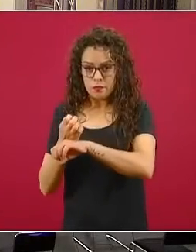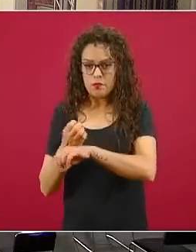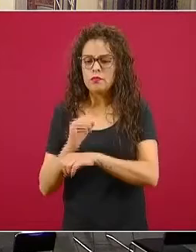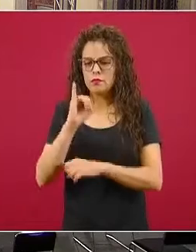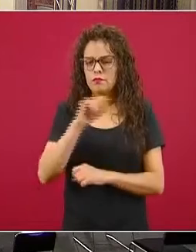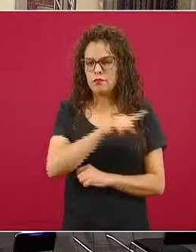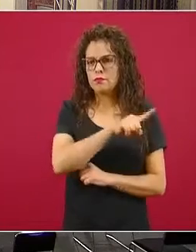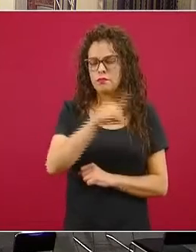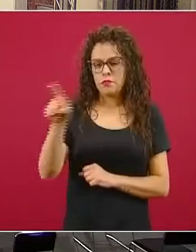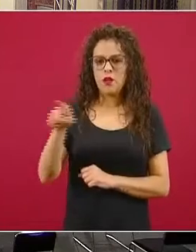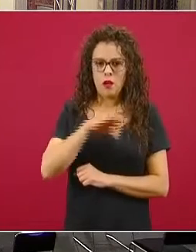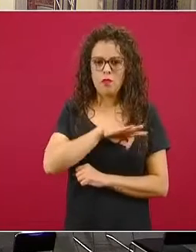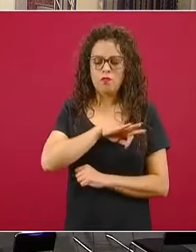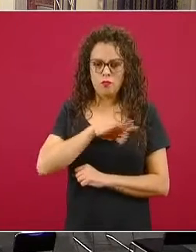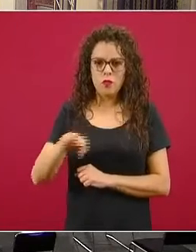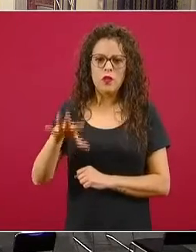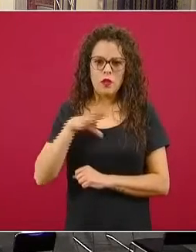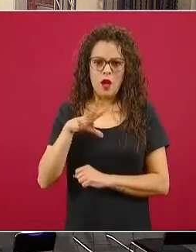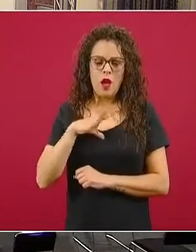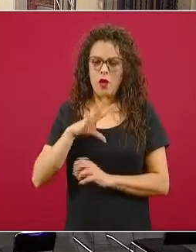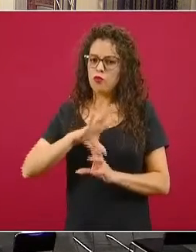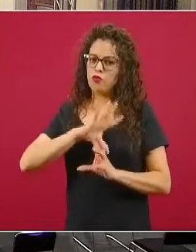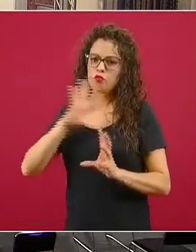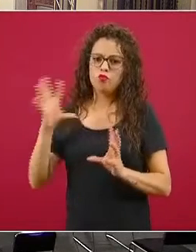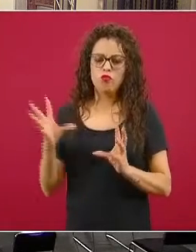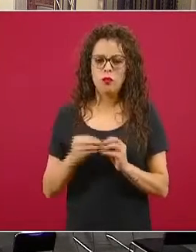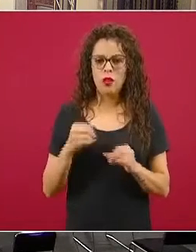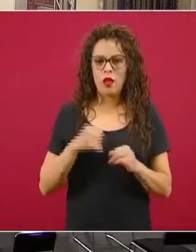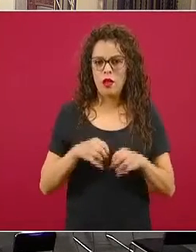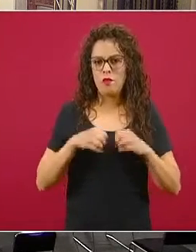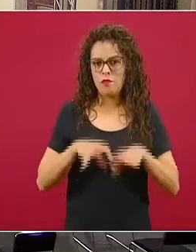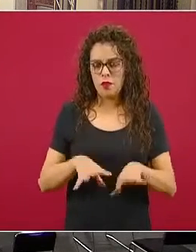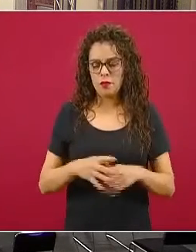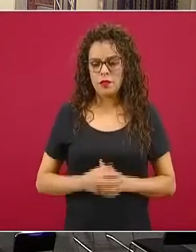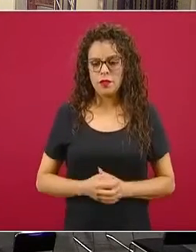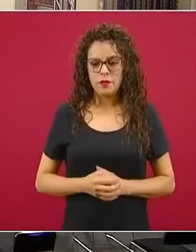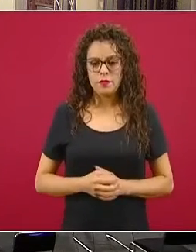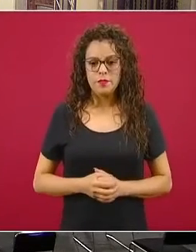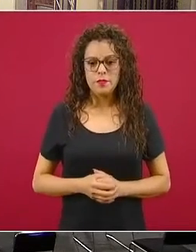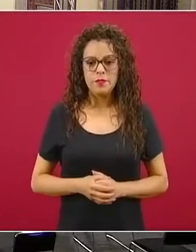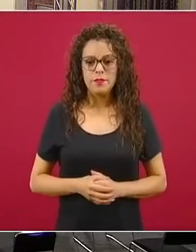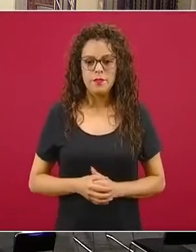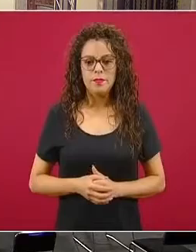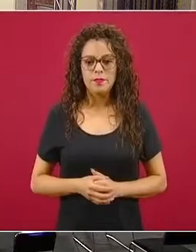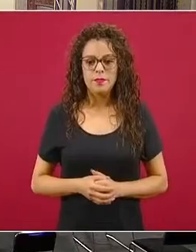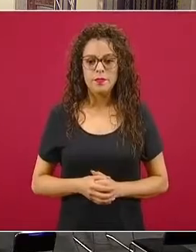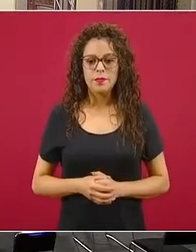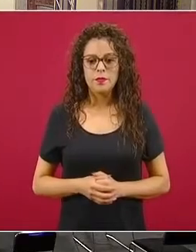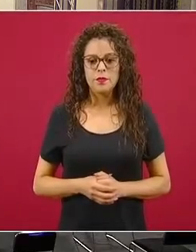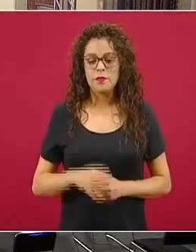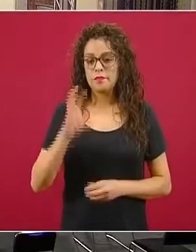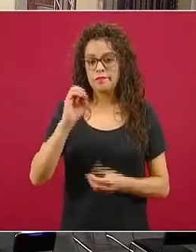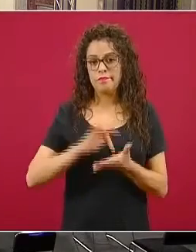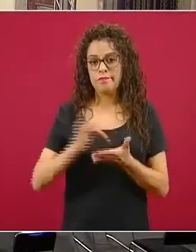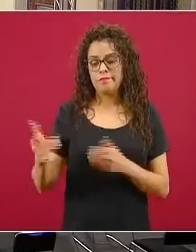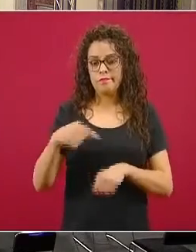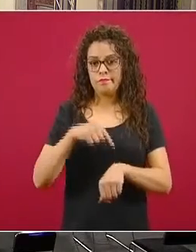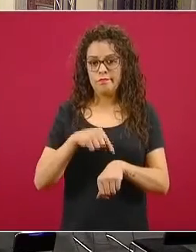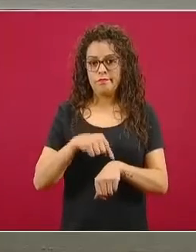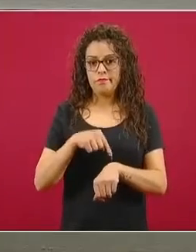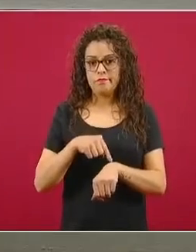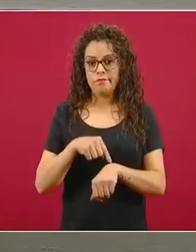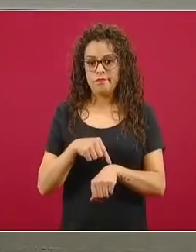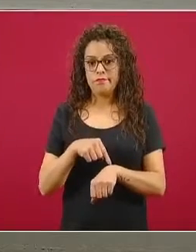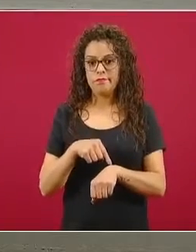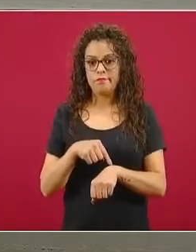seguro ellos pueden y cuentan con toda la información correspondiente. ¿Sí? Bueno, muchas gracias. Son